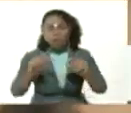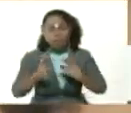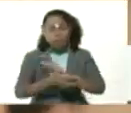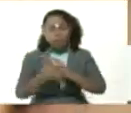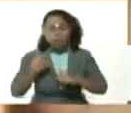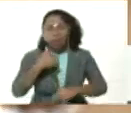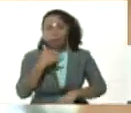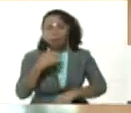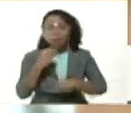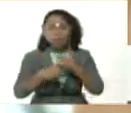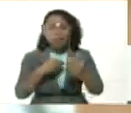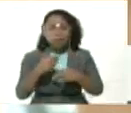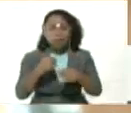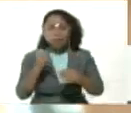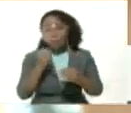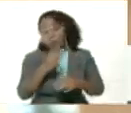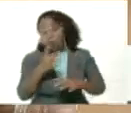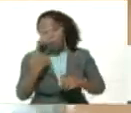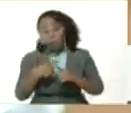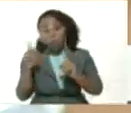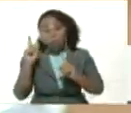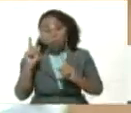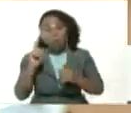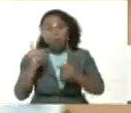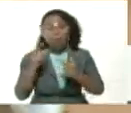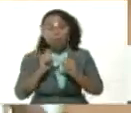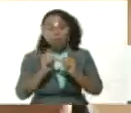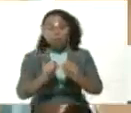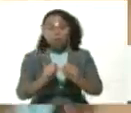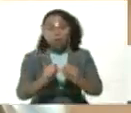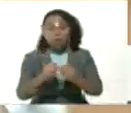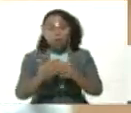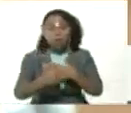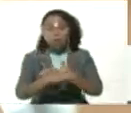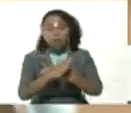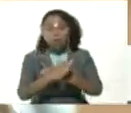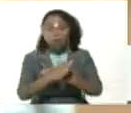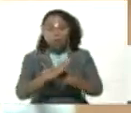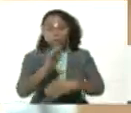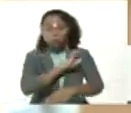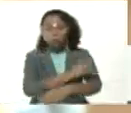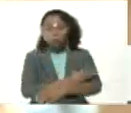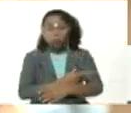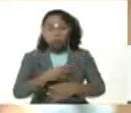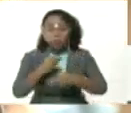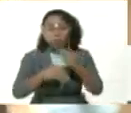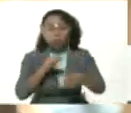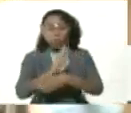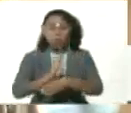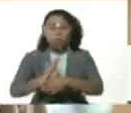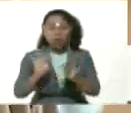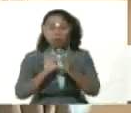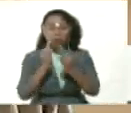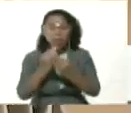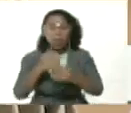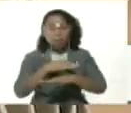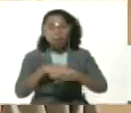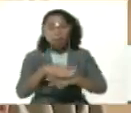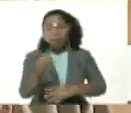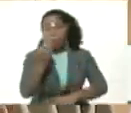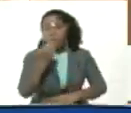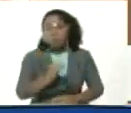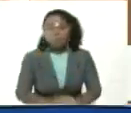que se merezca esto. Así que, bueno, no nos queda otra, mi comandante, sino que seguir avanzando, fortaleciendo los CLAS y seguir protegiendo a nuestra familia a través de la misión